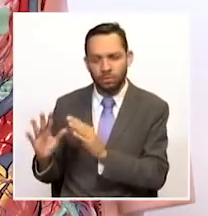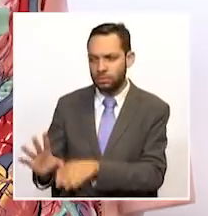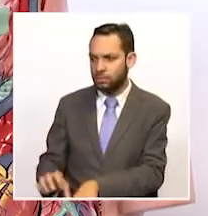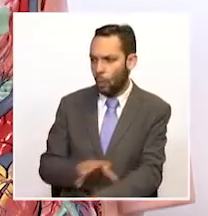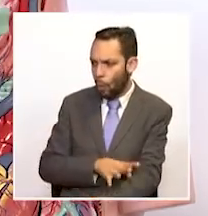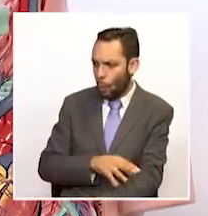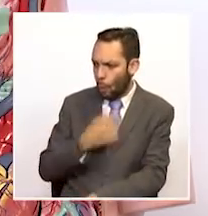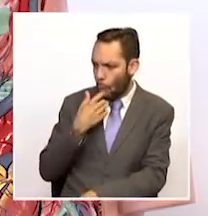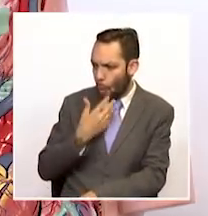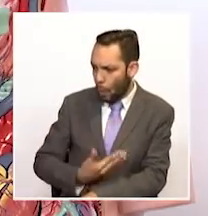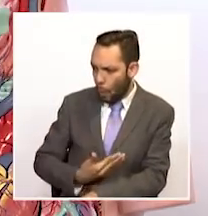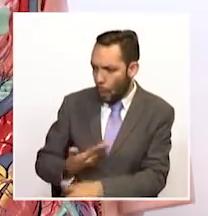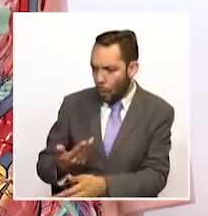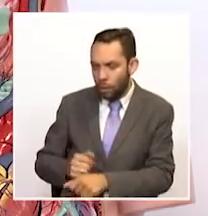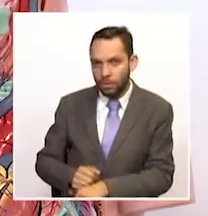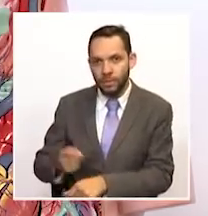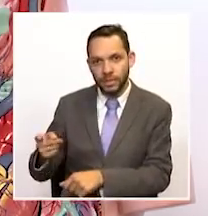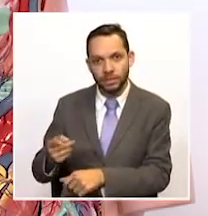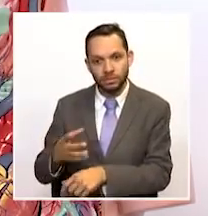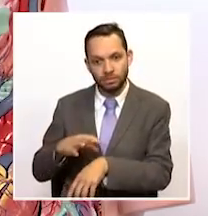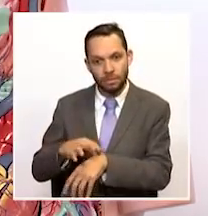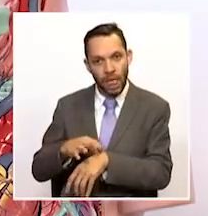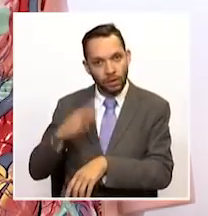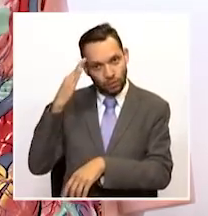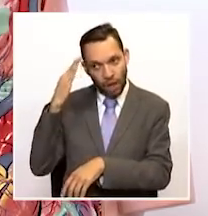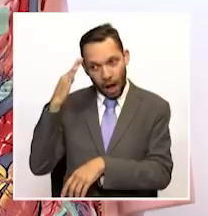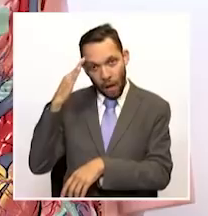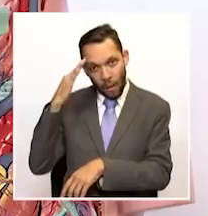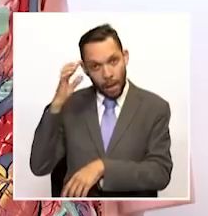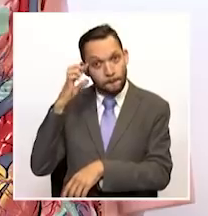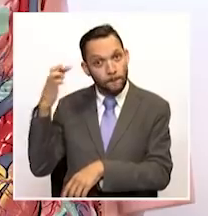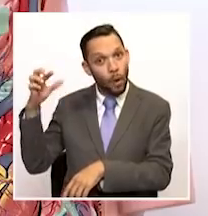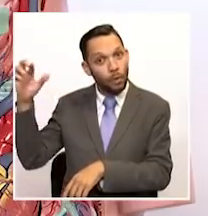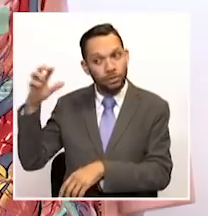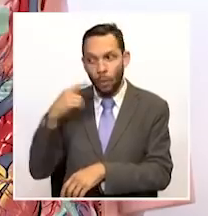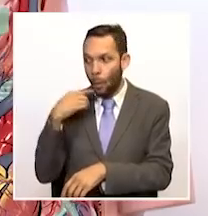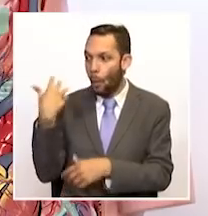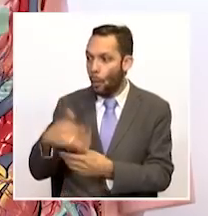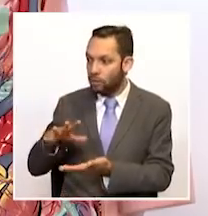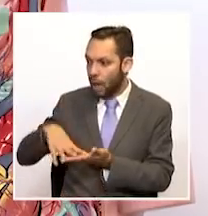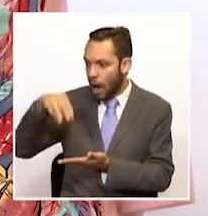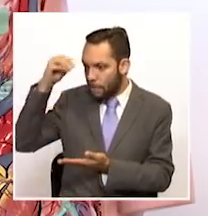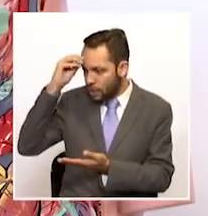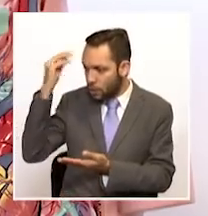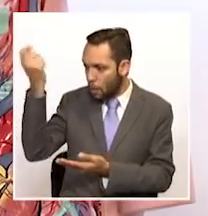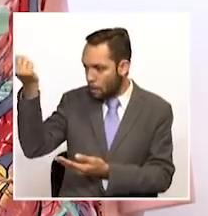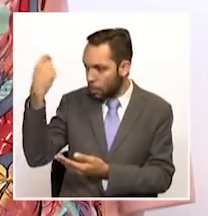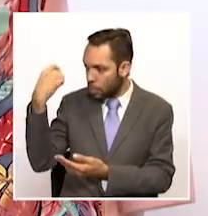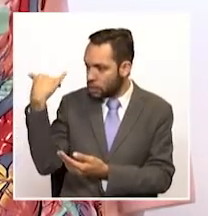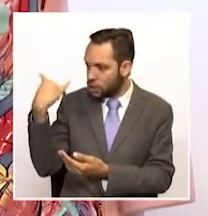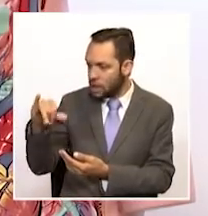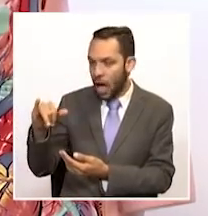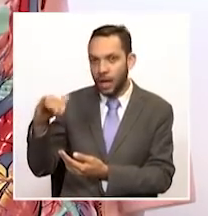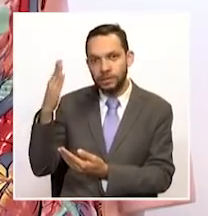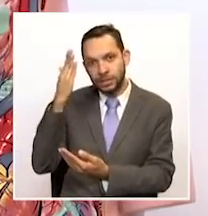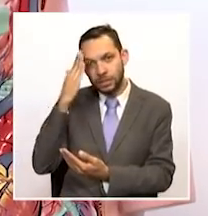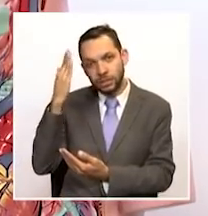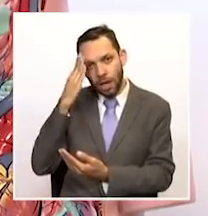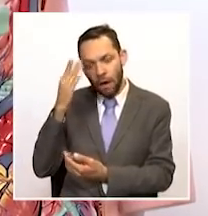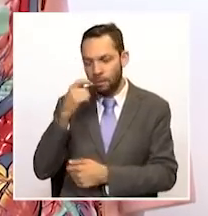yo decía no pero es que estudiaron medicina se aprendieron el cuento a veces ya saben más que nosotros